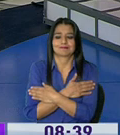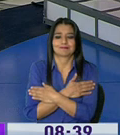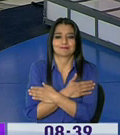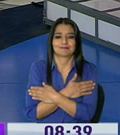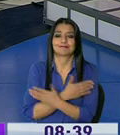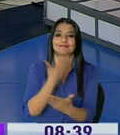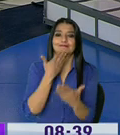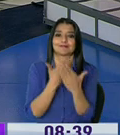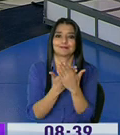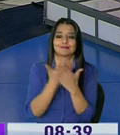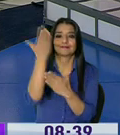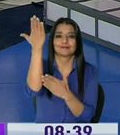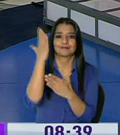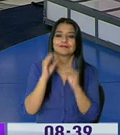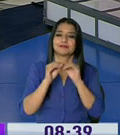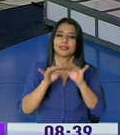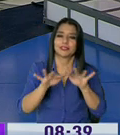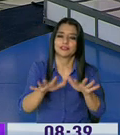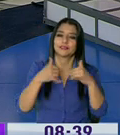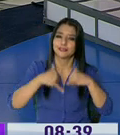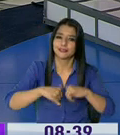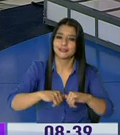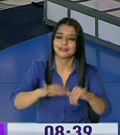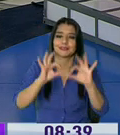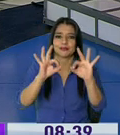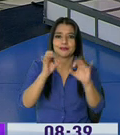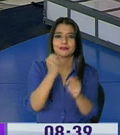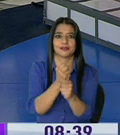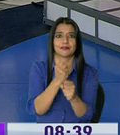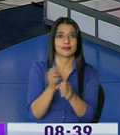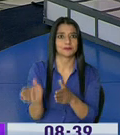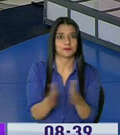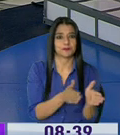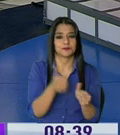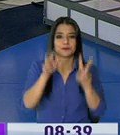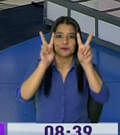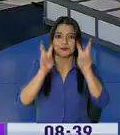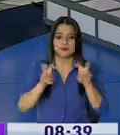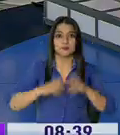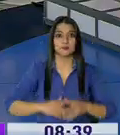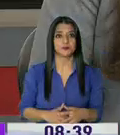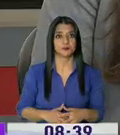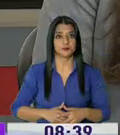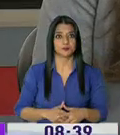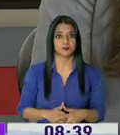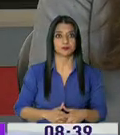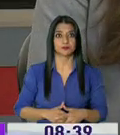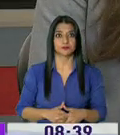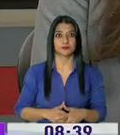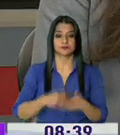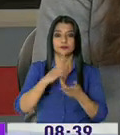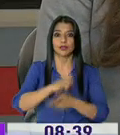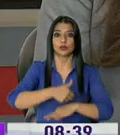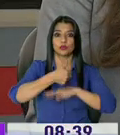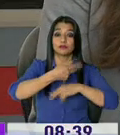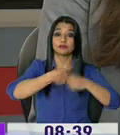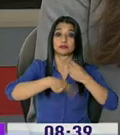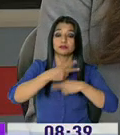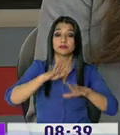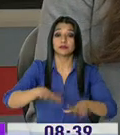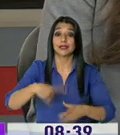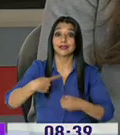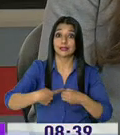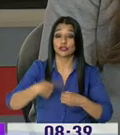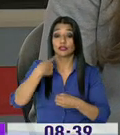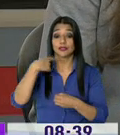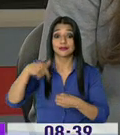envío también mis bendiciones para que sigan con esa gran labor. Bueno, vamos con otro tema. Tengan la amabilidad. Les contamos, la Cámara de Comercio de Quito anunció que la